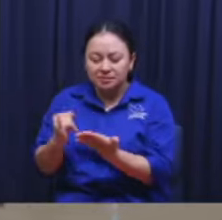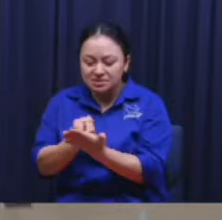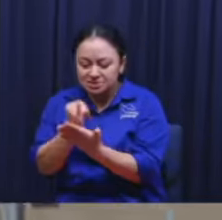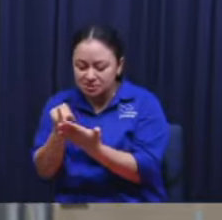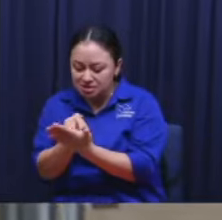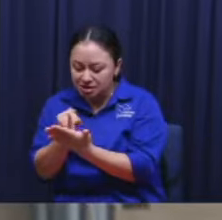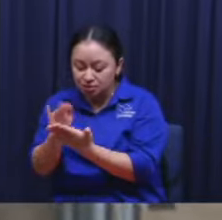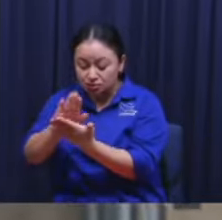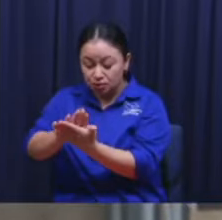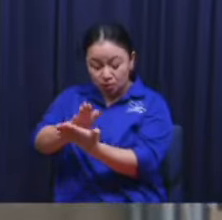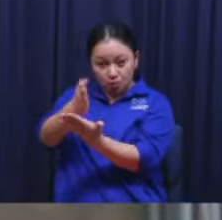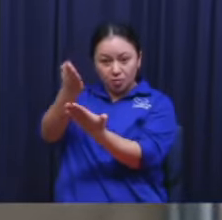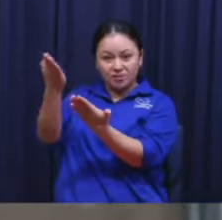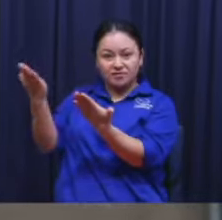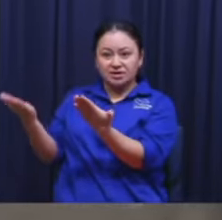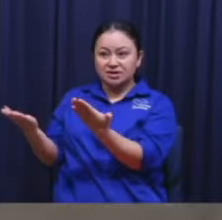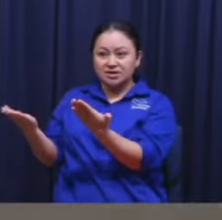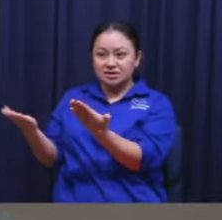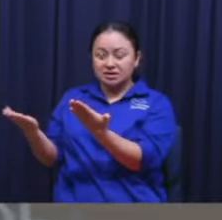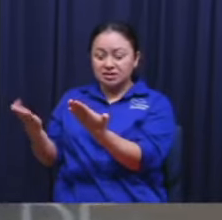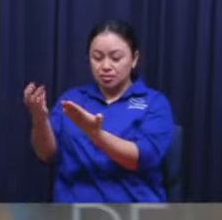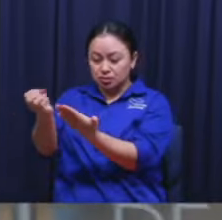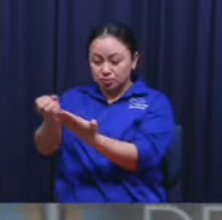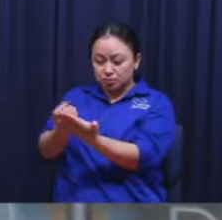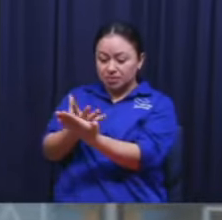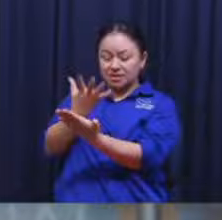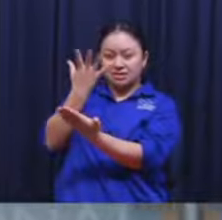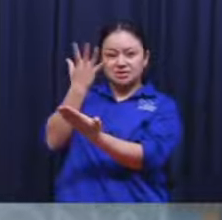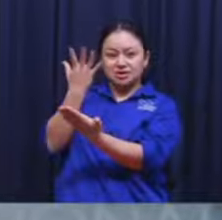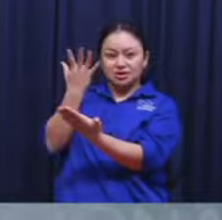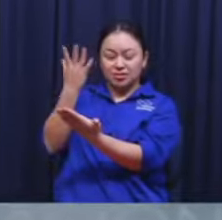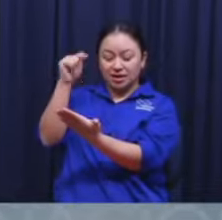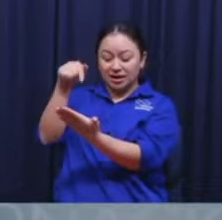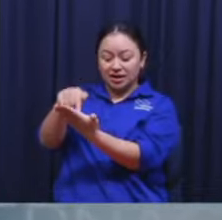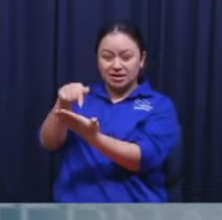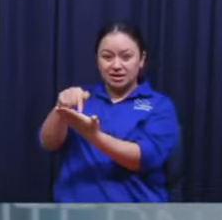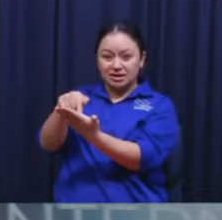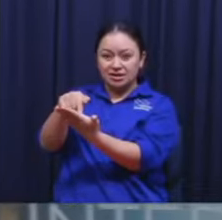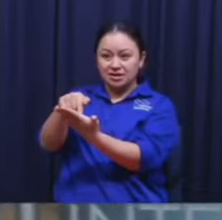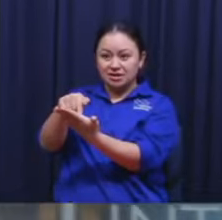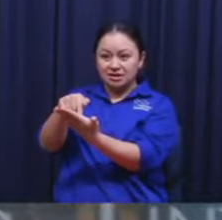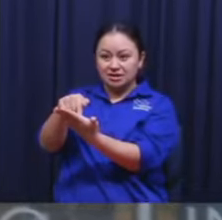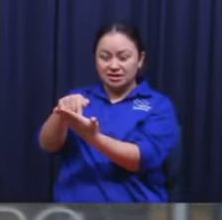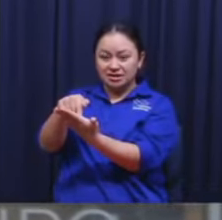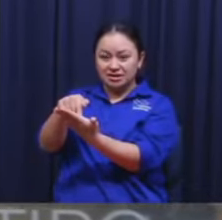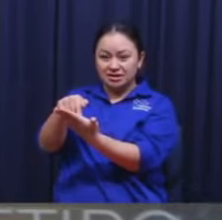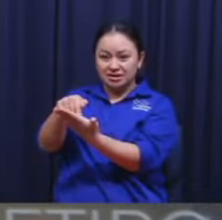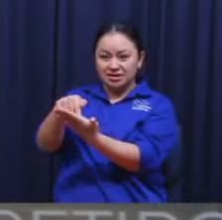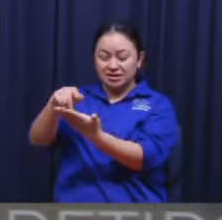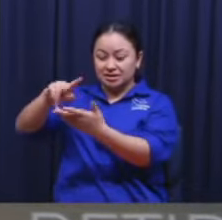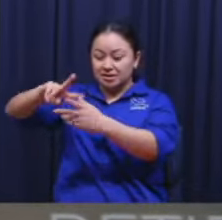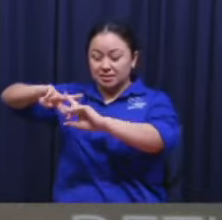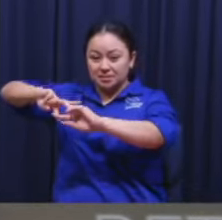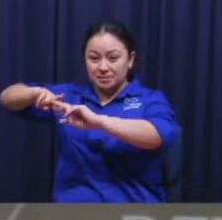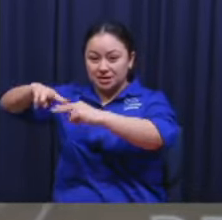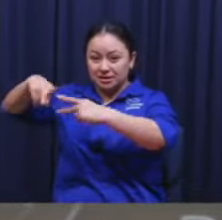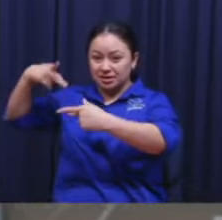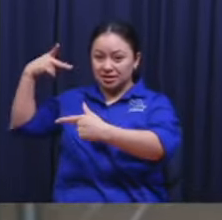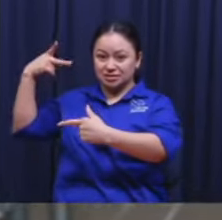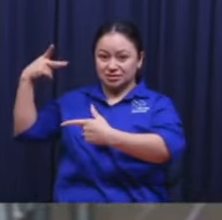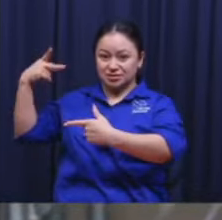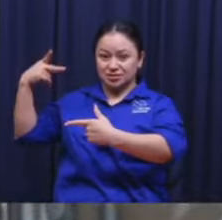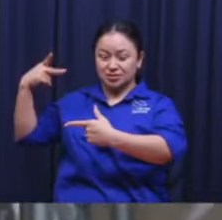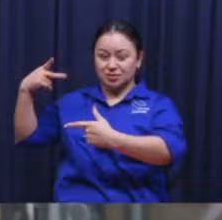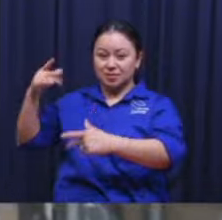Entonces lo abrí y aparecieron ahí mis ancestros, ¿verdad? Mi papá y mi